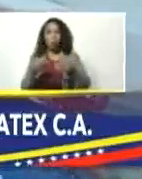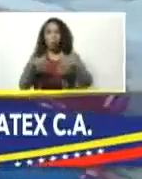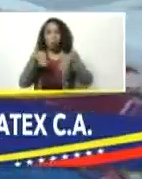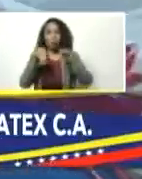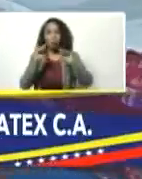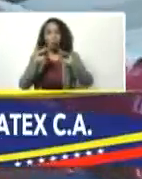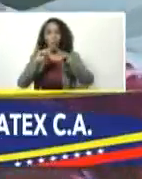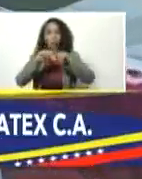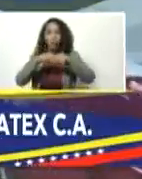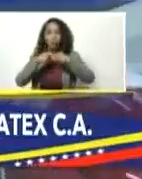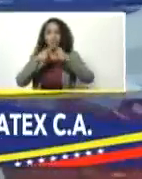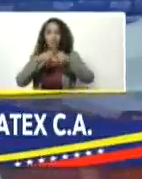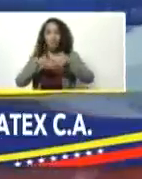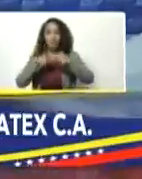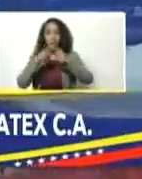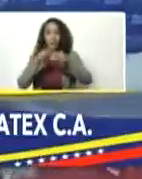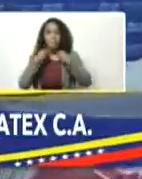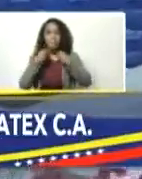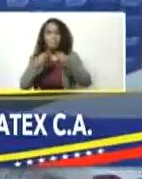macramé